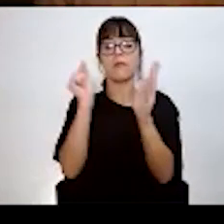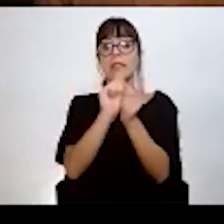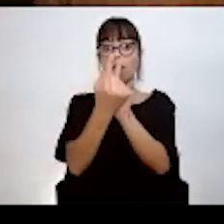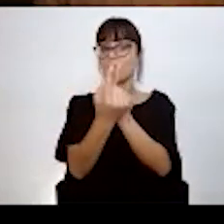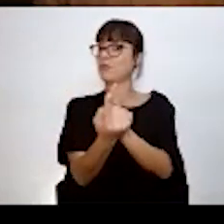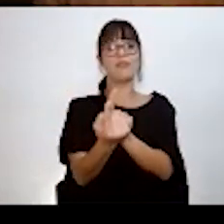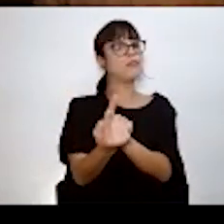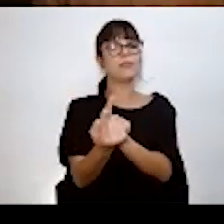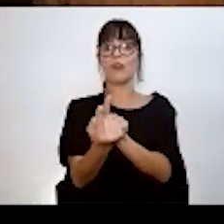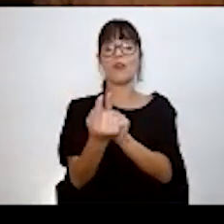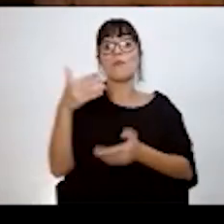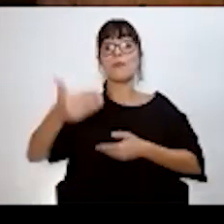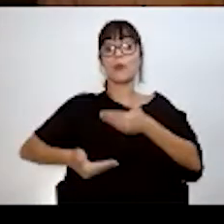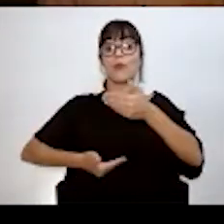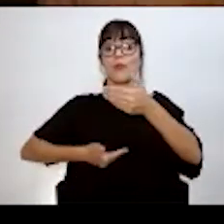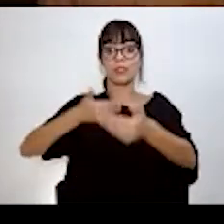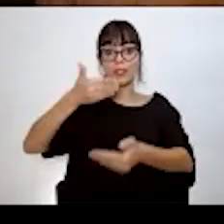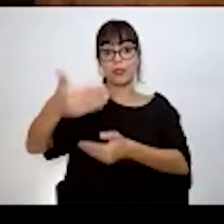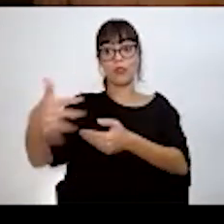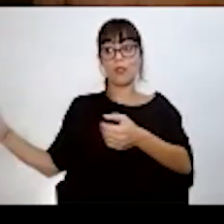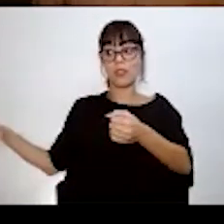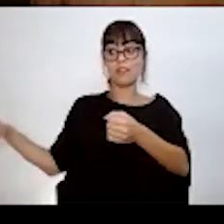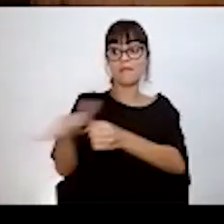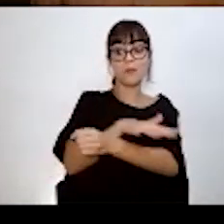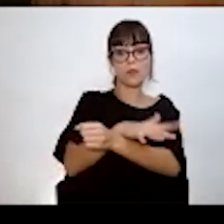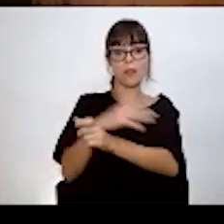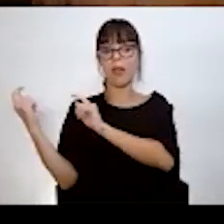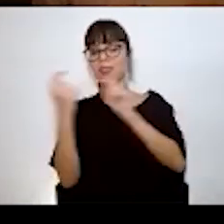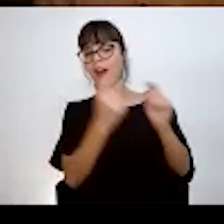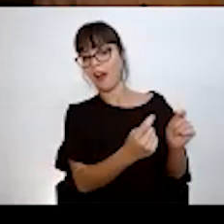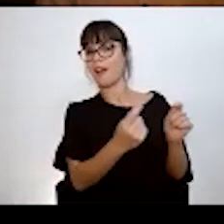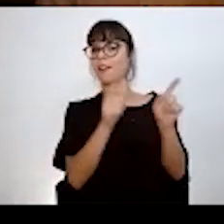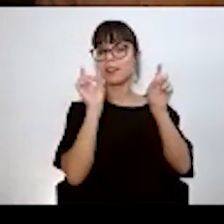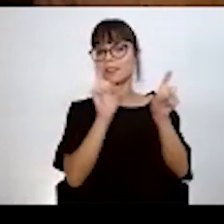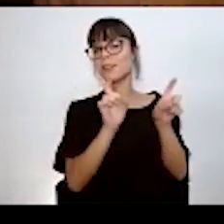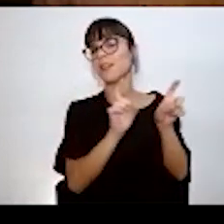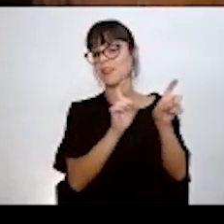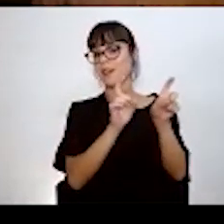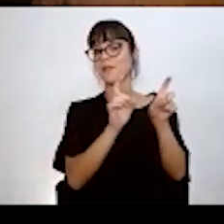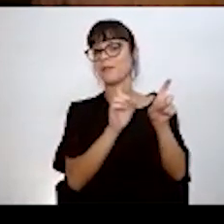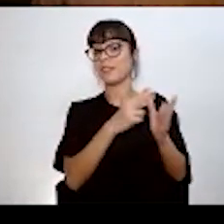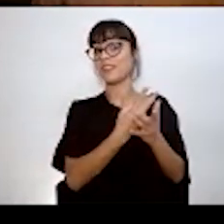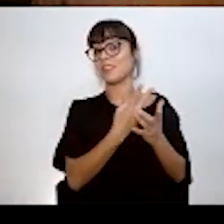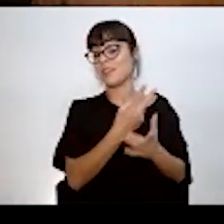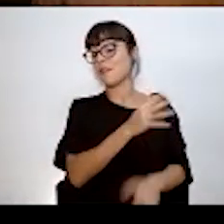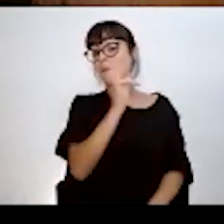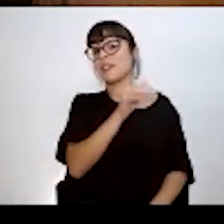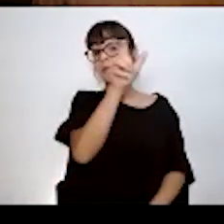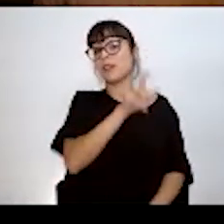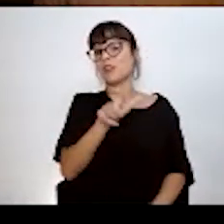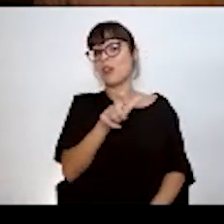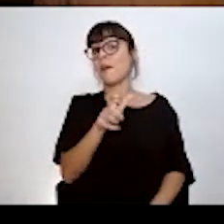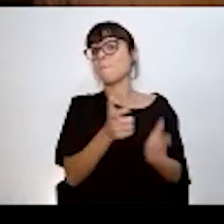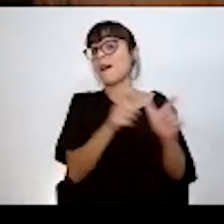entender como procesos de aporte de población, pero también como procesos de ideas, de cambios culturales,